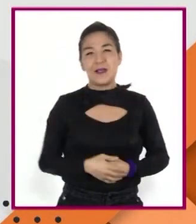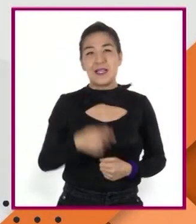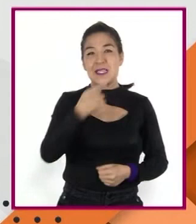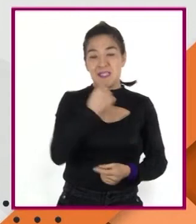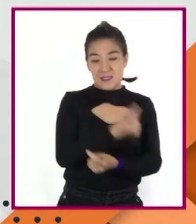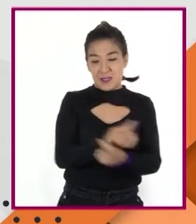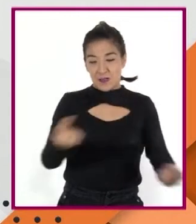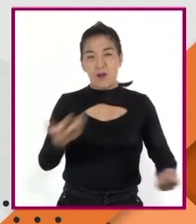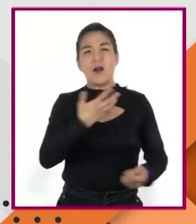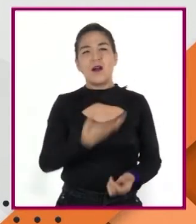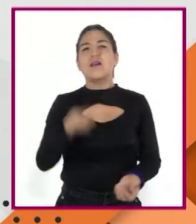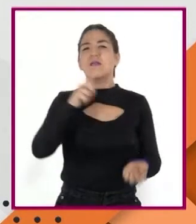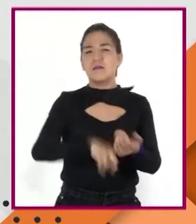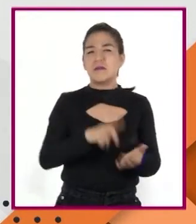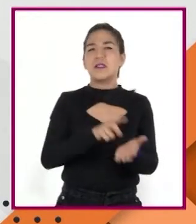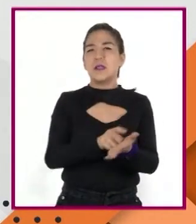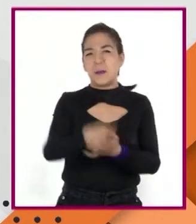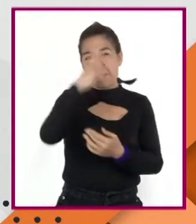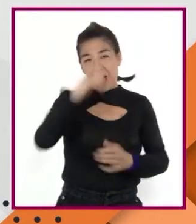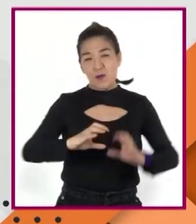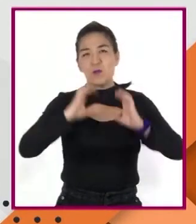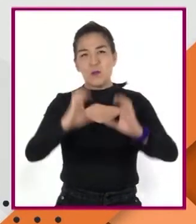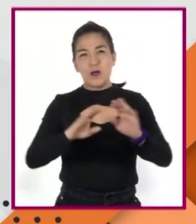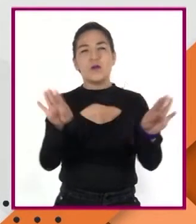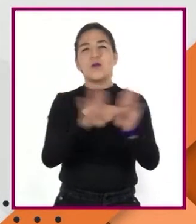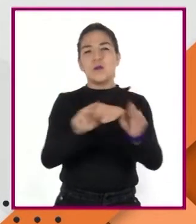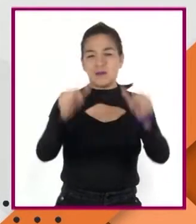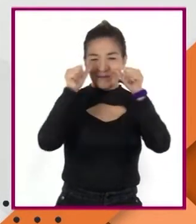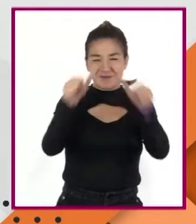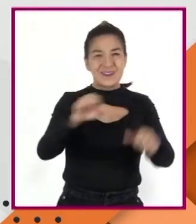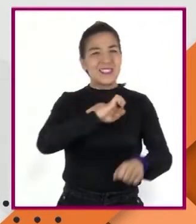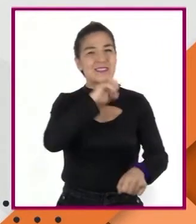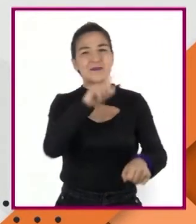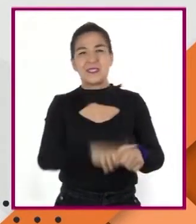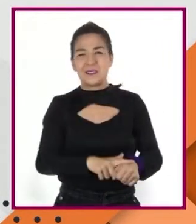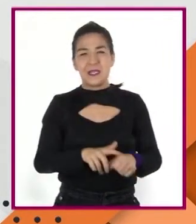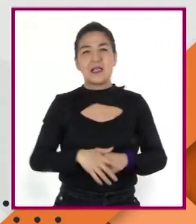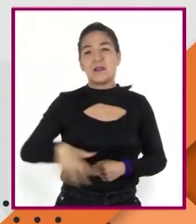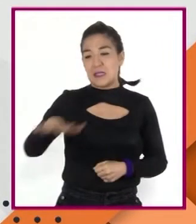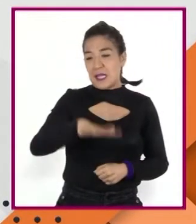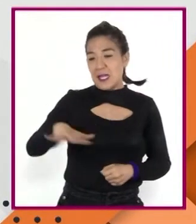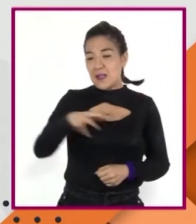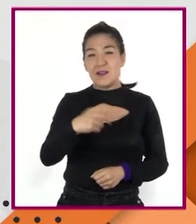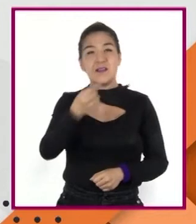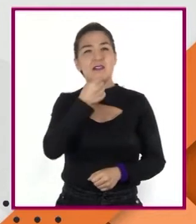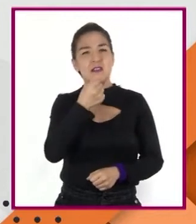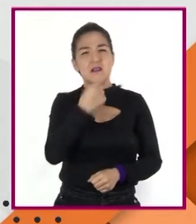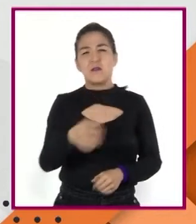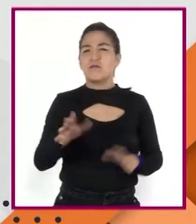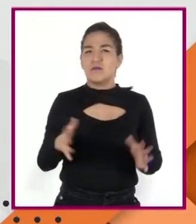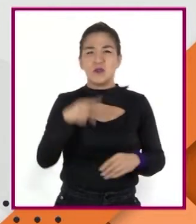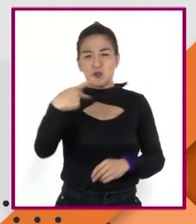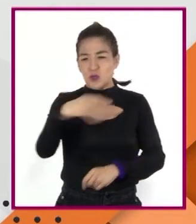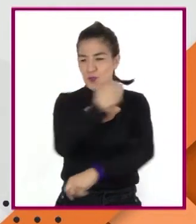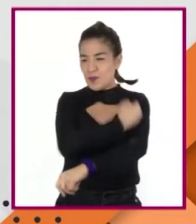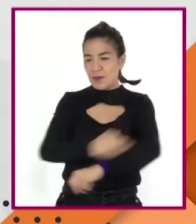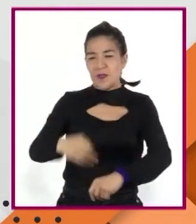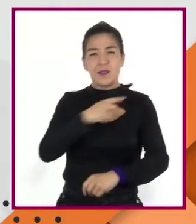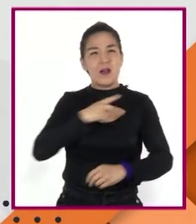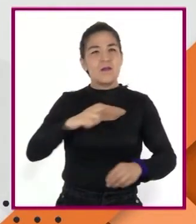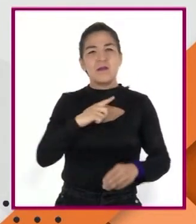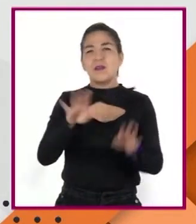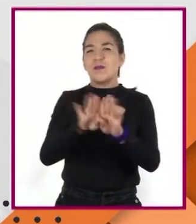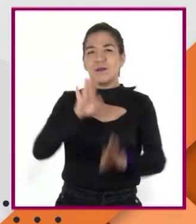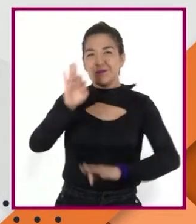infancia tiene derecho a cuidados y asistencia especiales, que los niños deben crecer en la familia en un ambiente